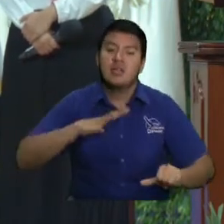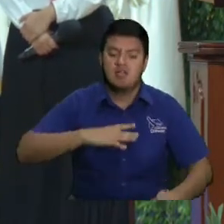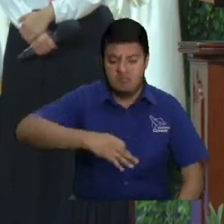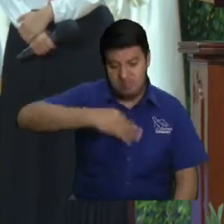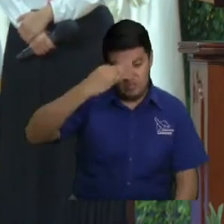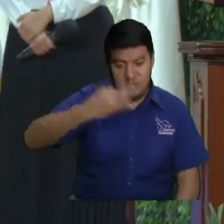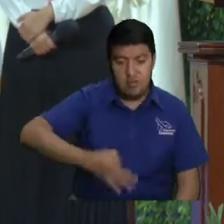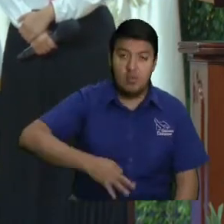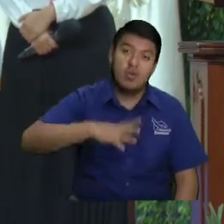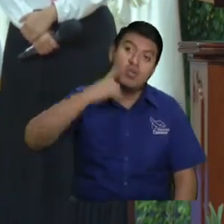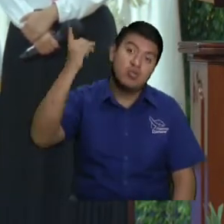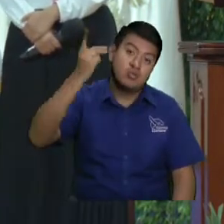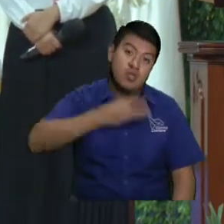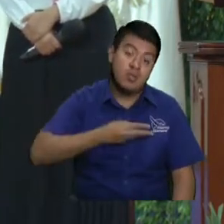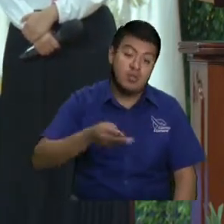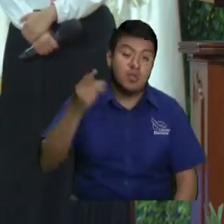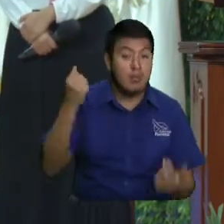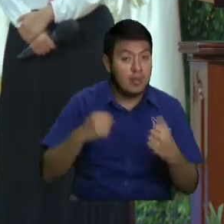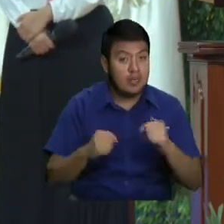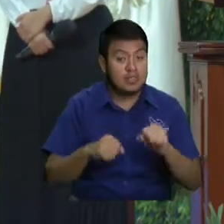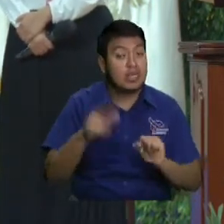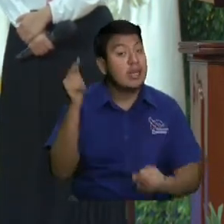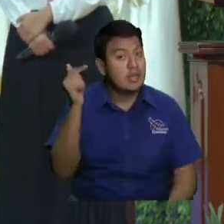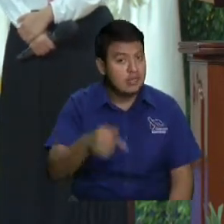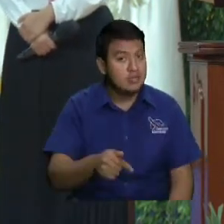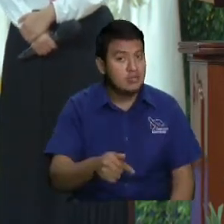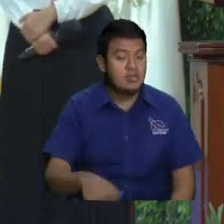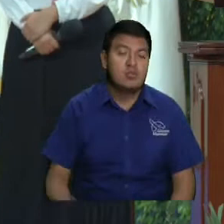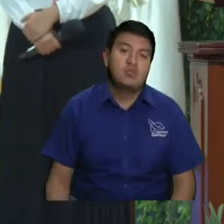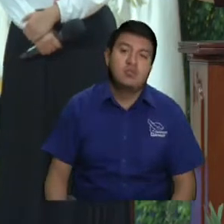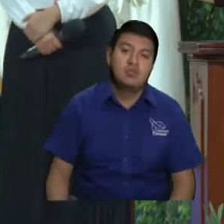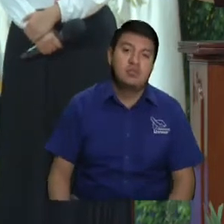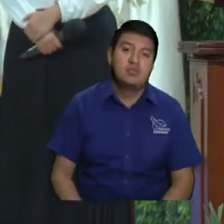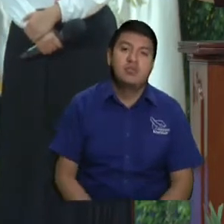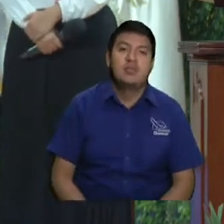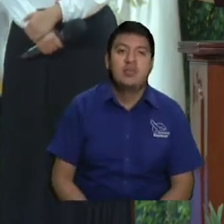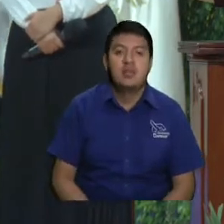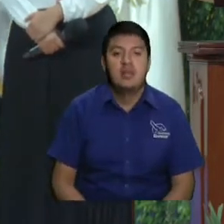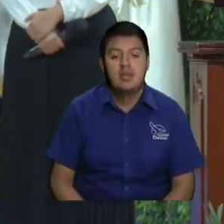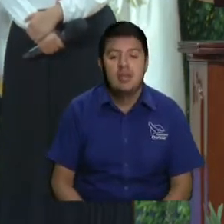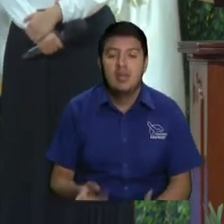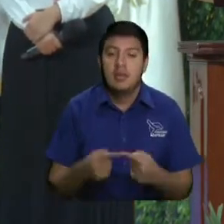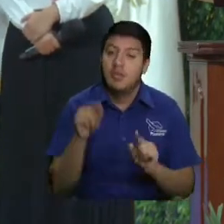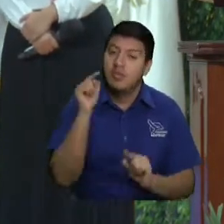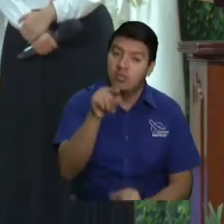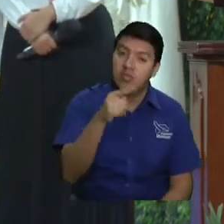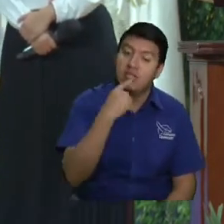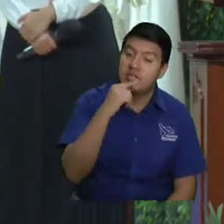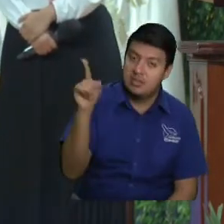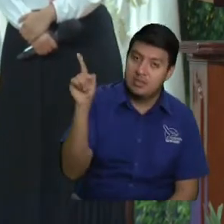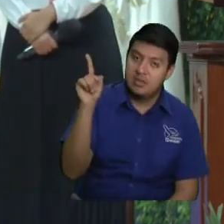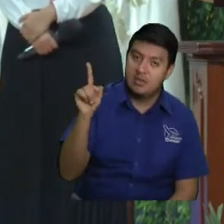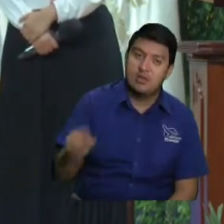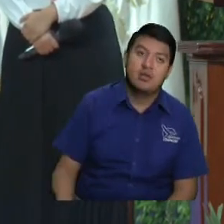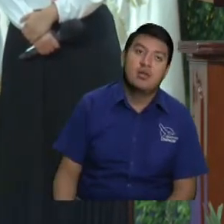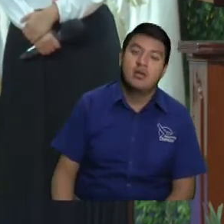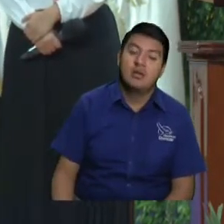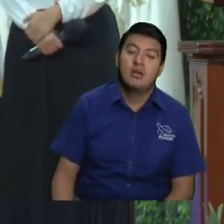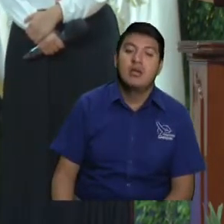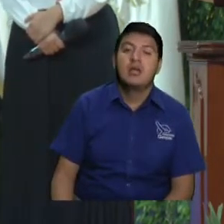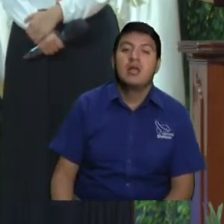de que Dios lo envió para hacer eso. Pero usted me va a decir que se va a ir a meter a recibir el curso de Dale Carnage.